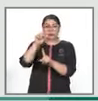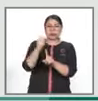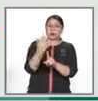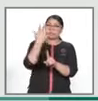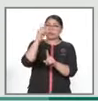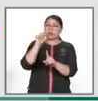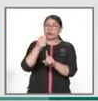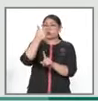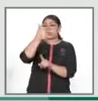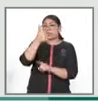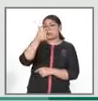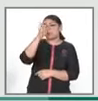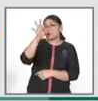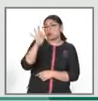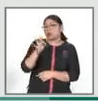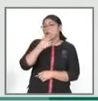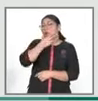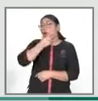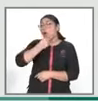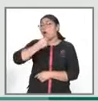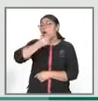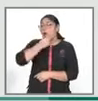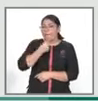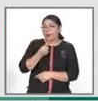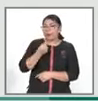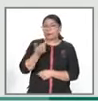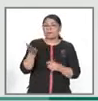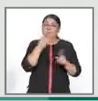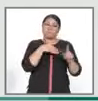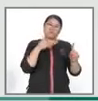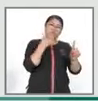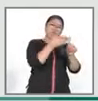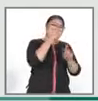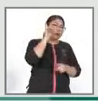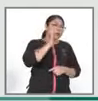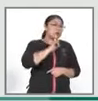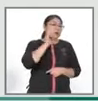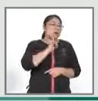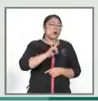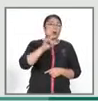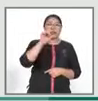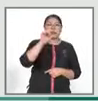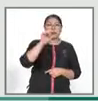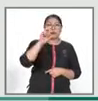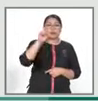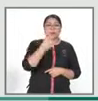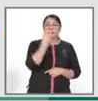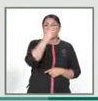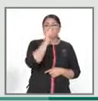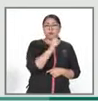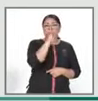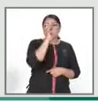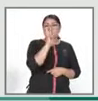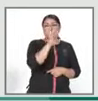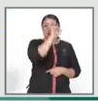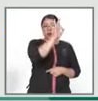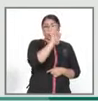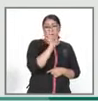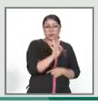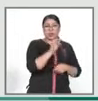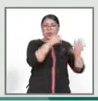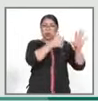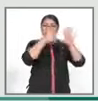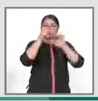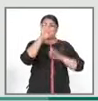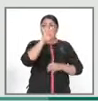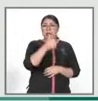por de las defunciones han sido en hombres mujeres 34.4 por de las defunciones